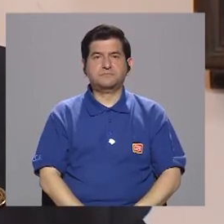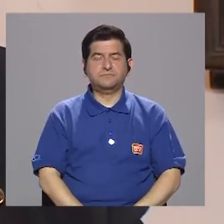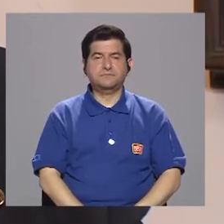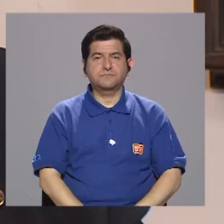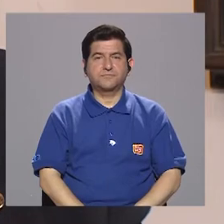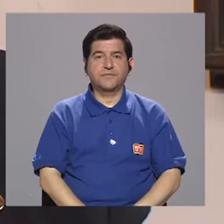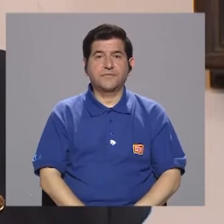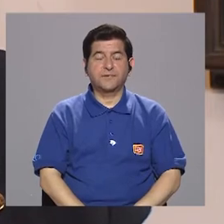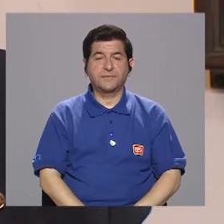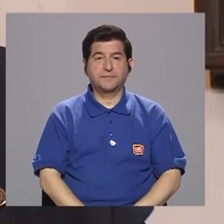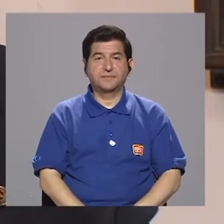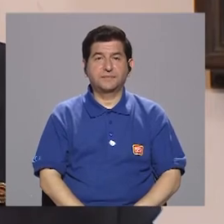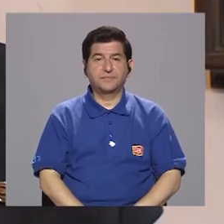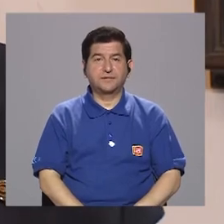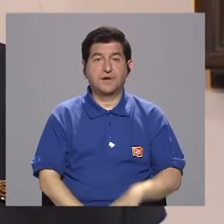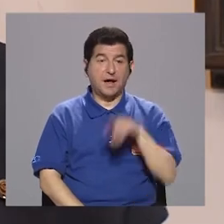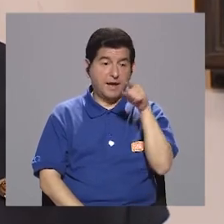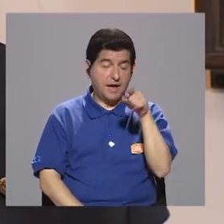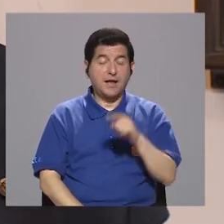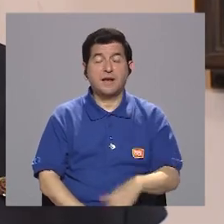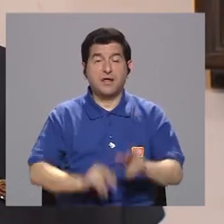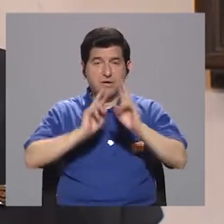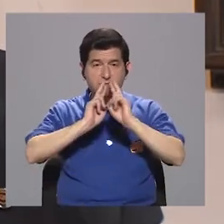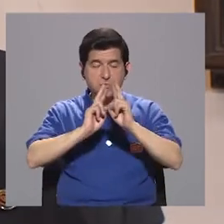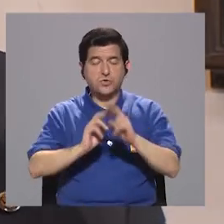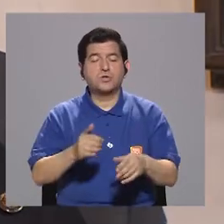del doctor Calderón, asesorado por don,